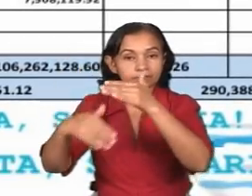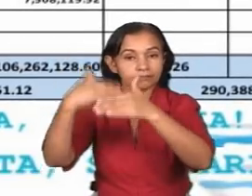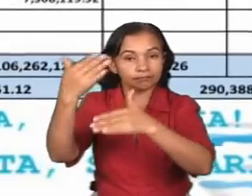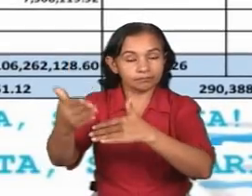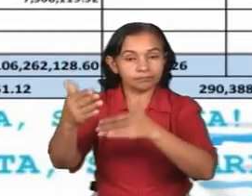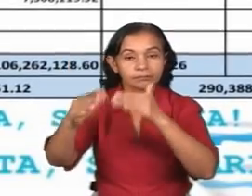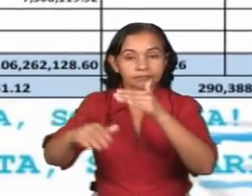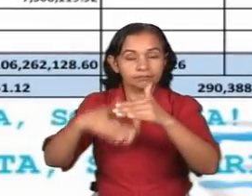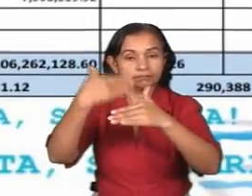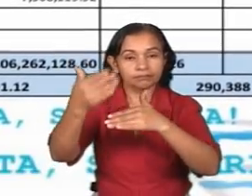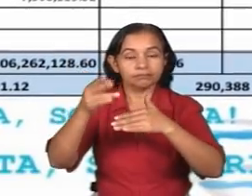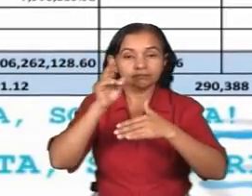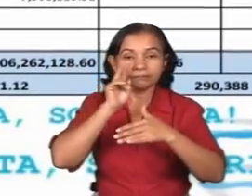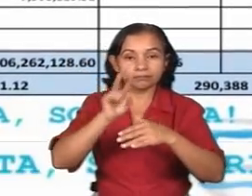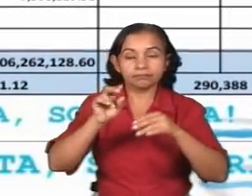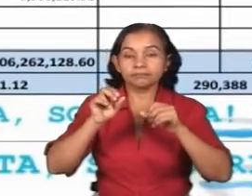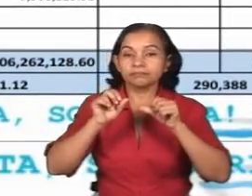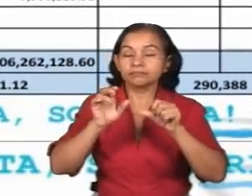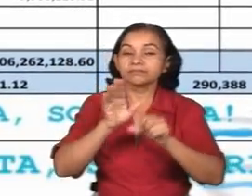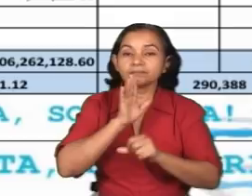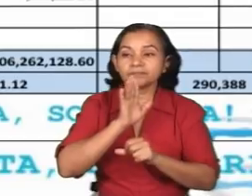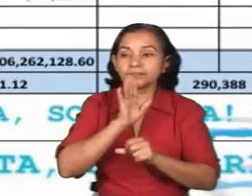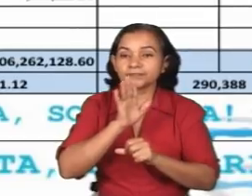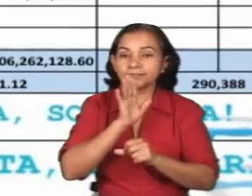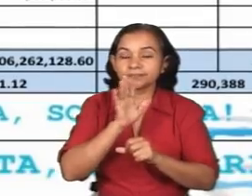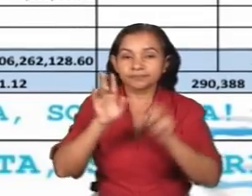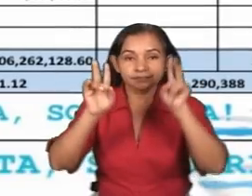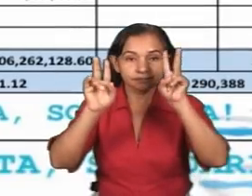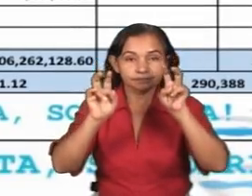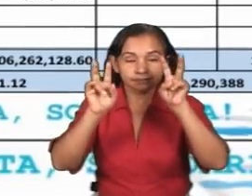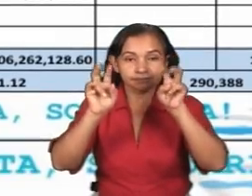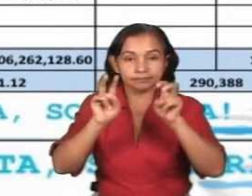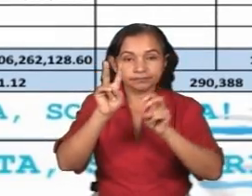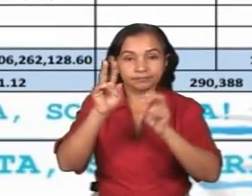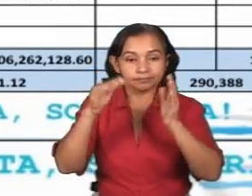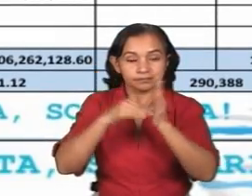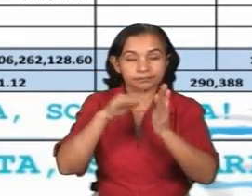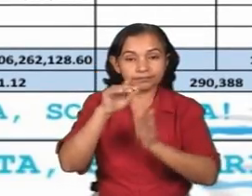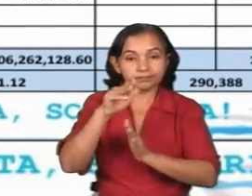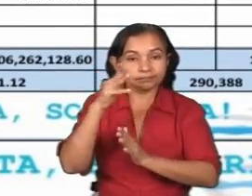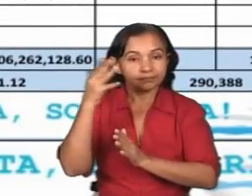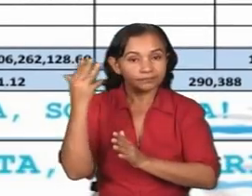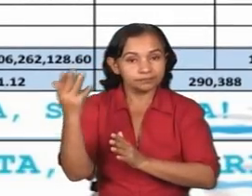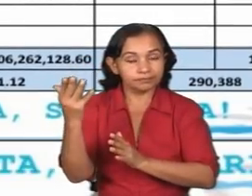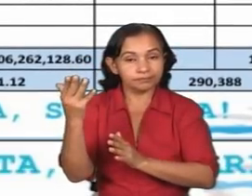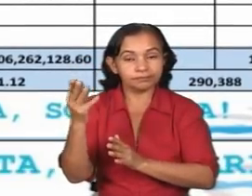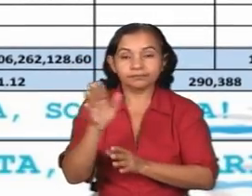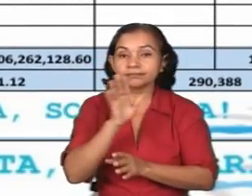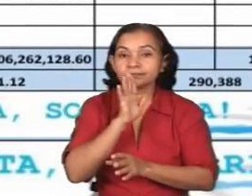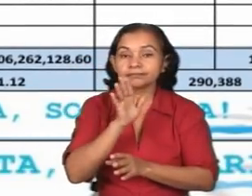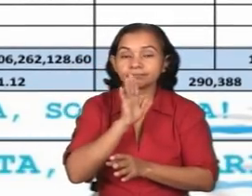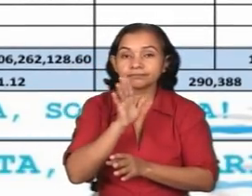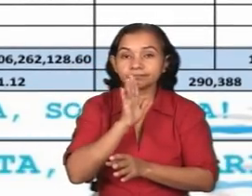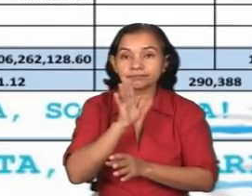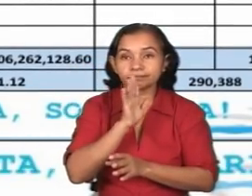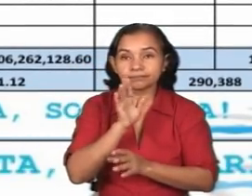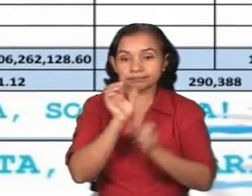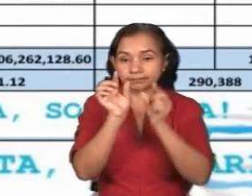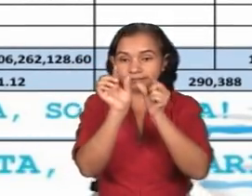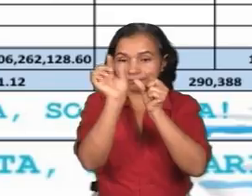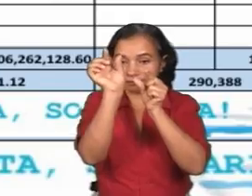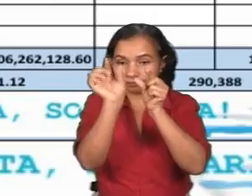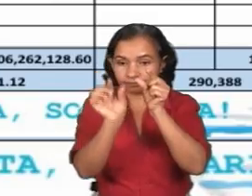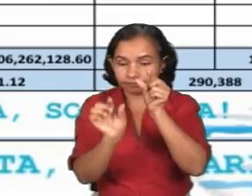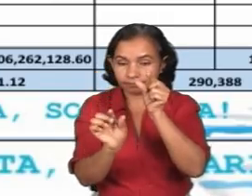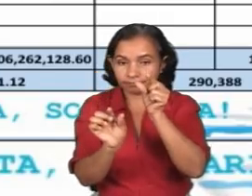más adelante, ya hablar un poco más en materia de lo que es ya el 2019. Ahí estás hablando de miles de... Ahí al lado hay un dato